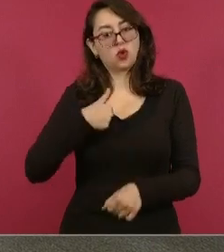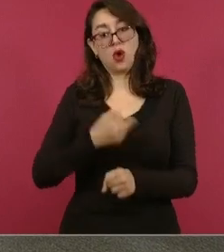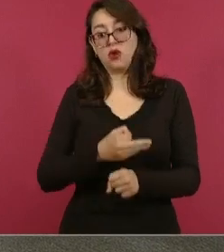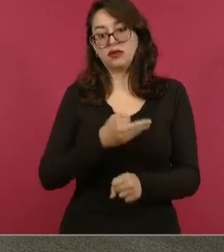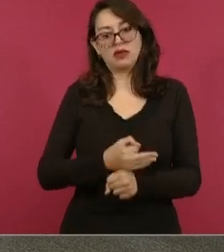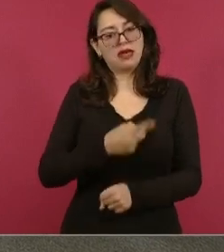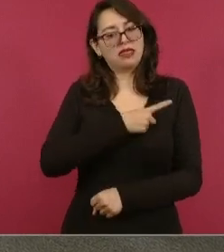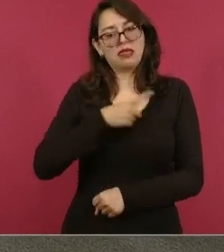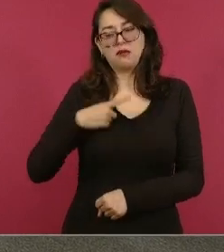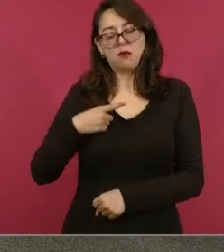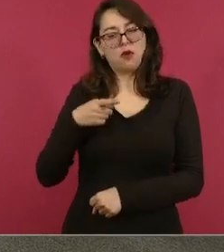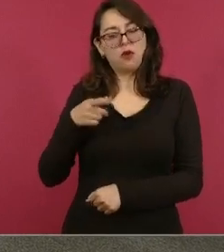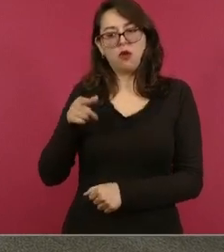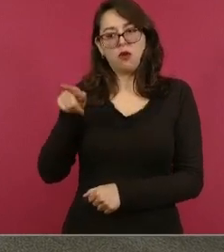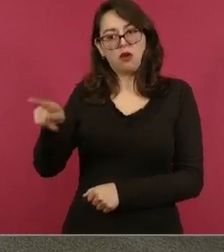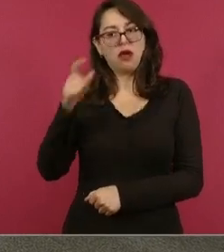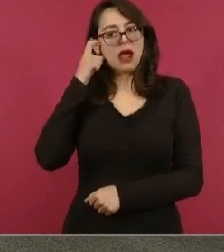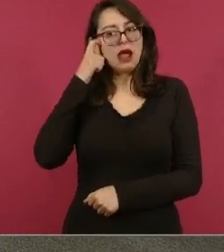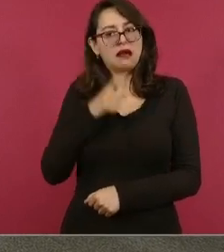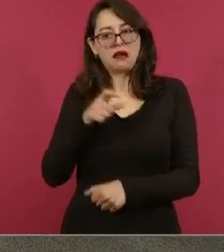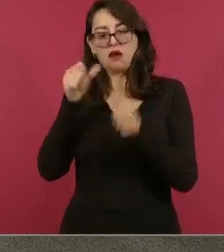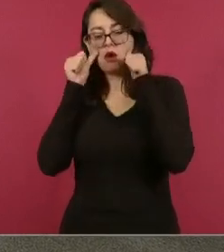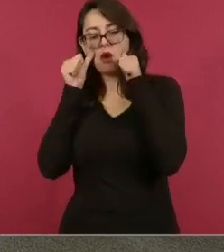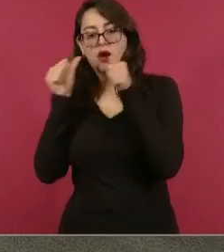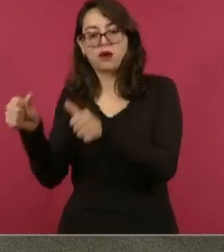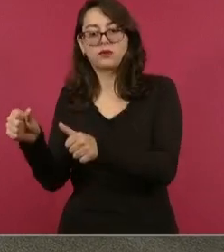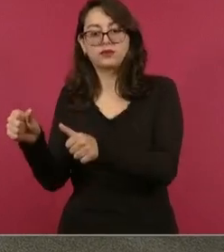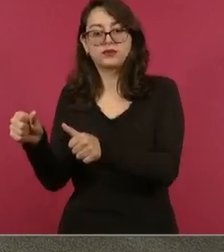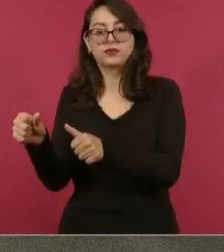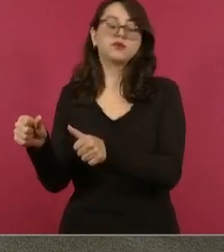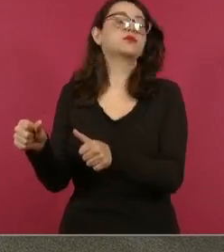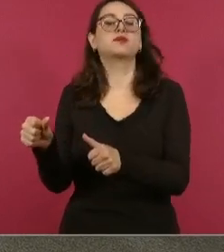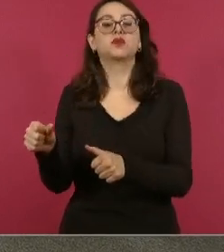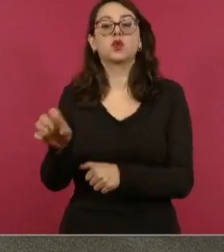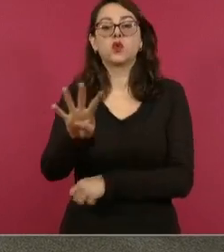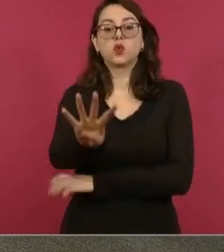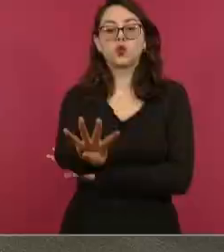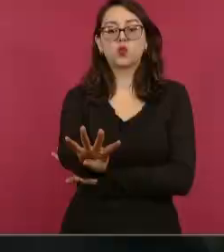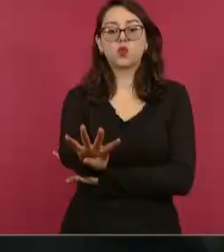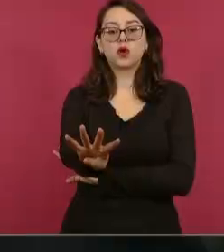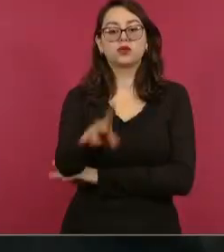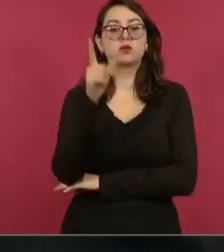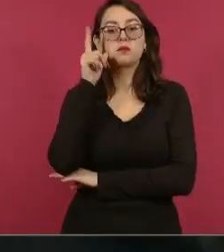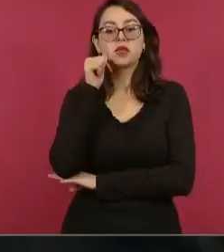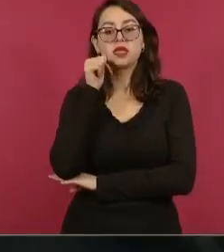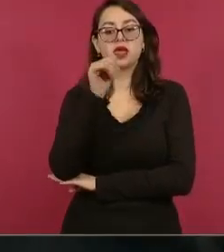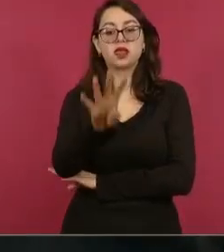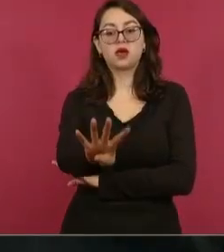Guerrero. Miren, vamos con los cuatro.